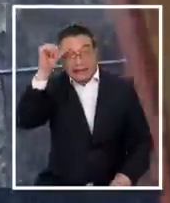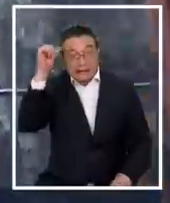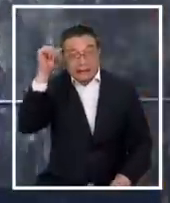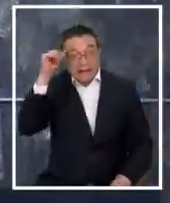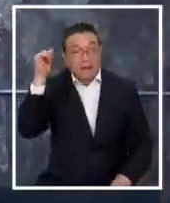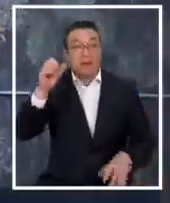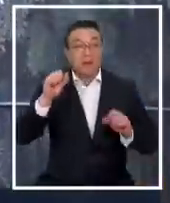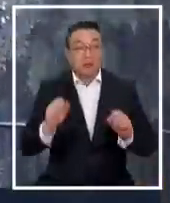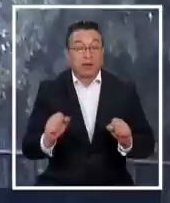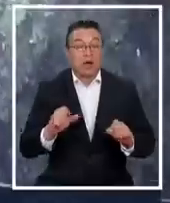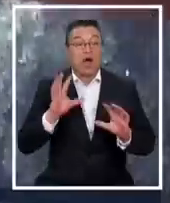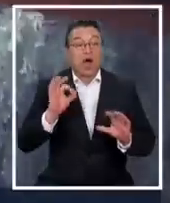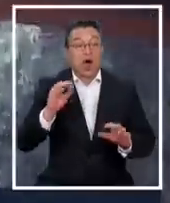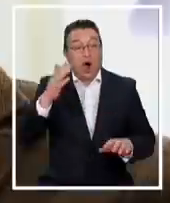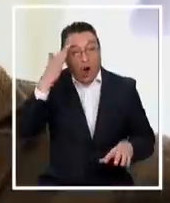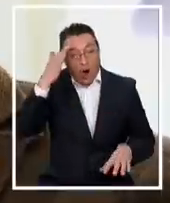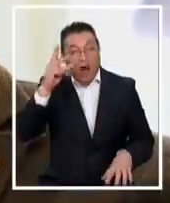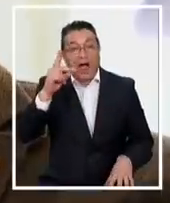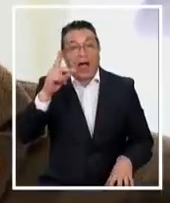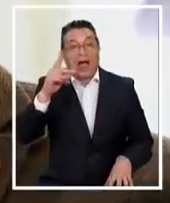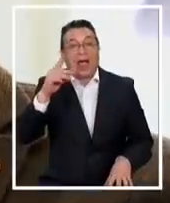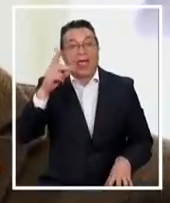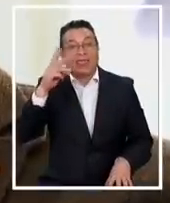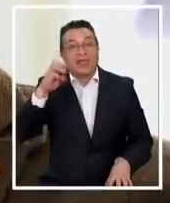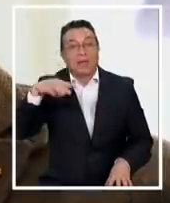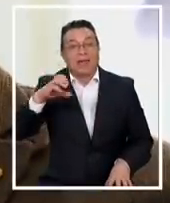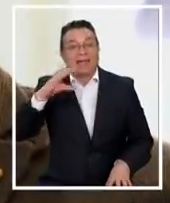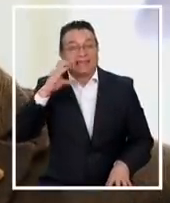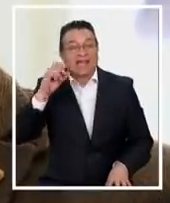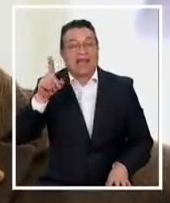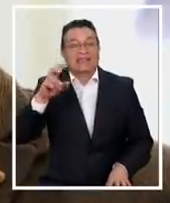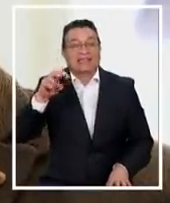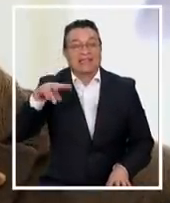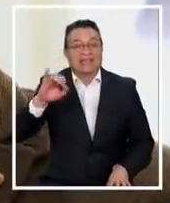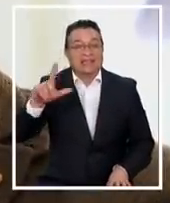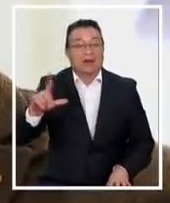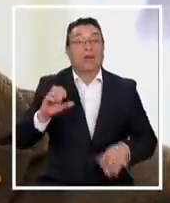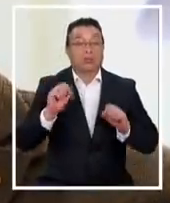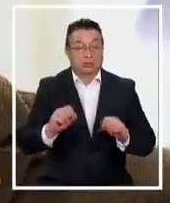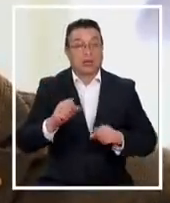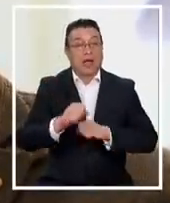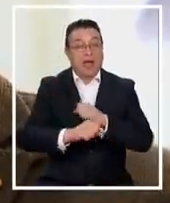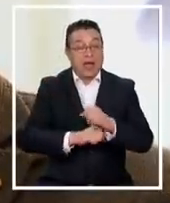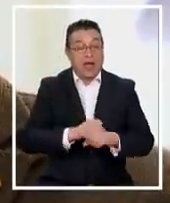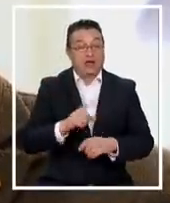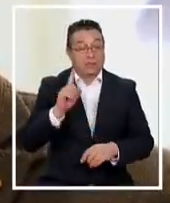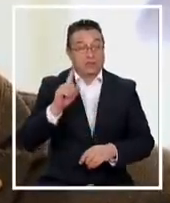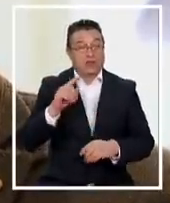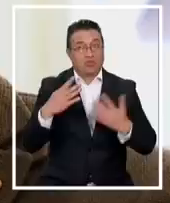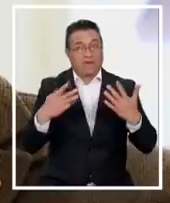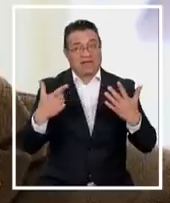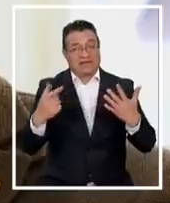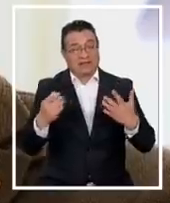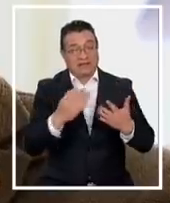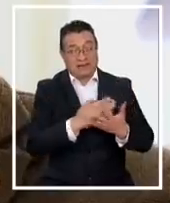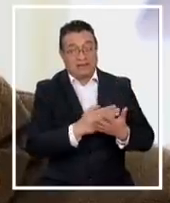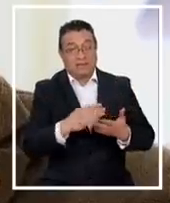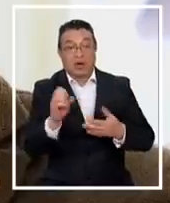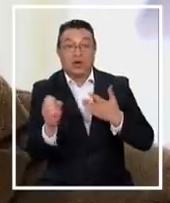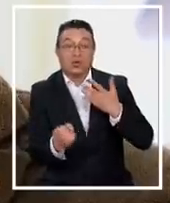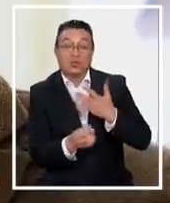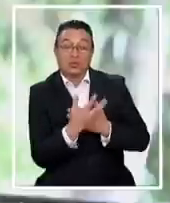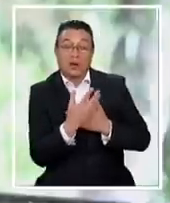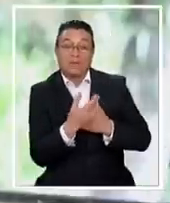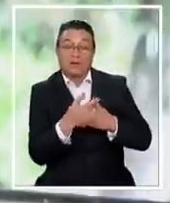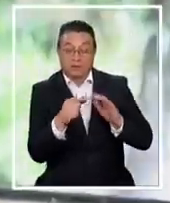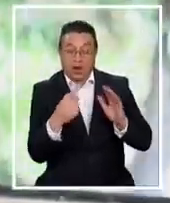¿En serio? O una demencia senil. La demencia senil, ya desde los años 70, a través de la nueva